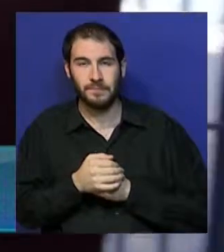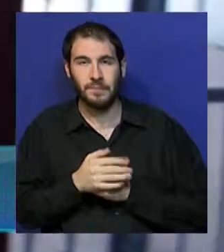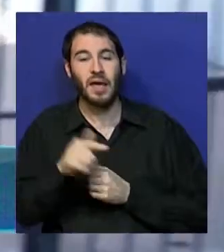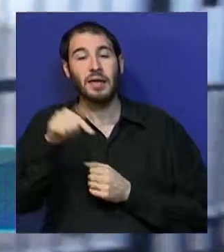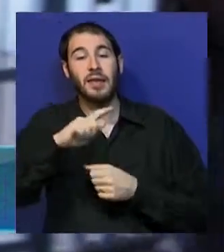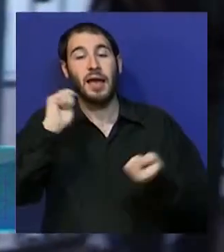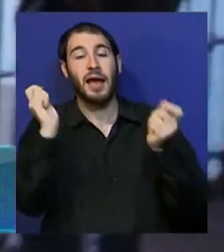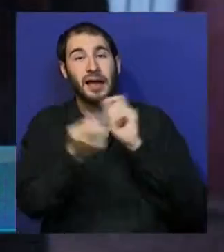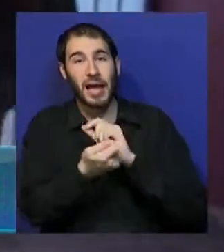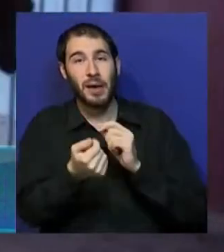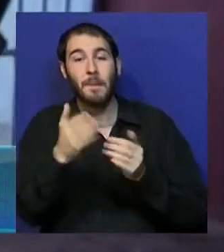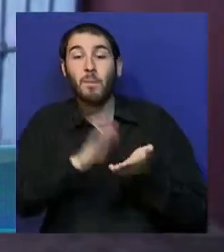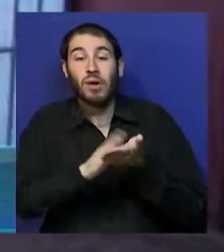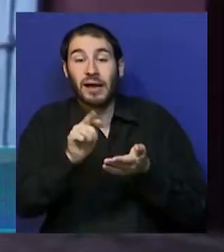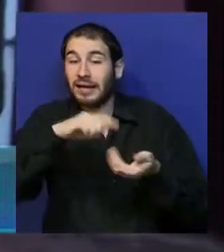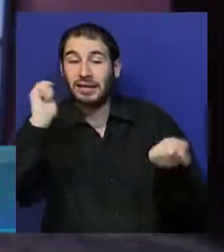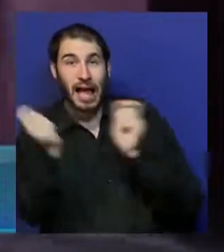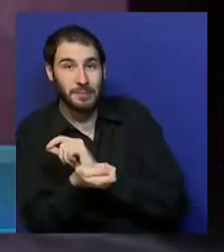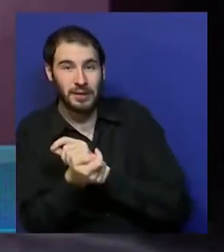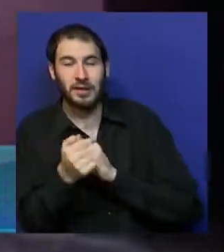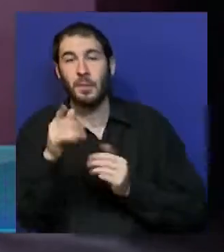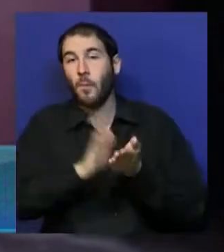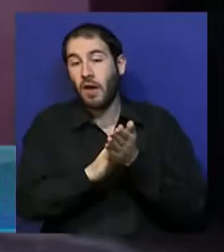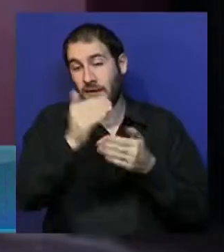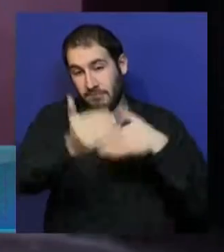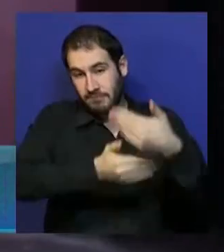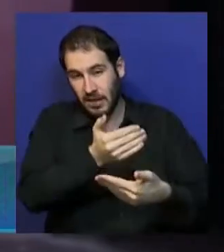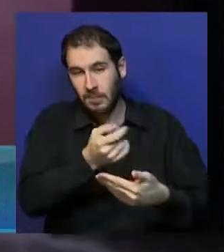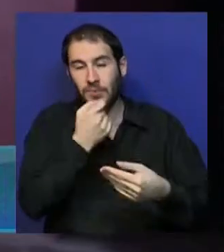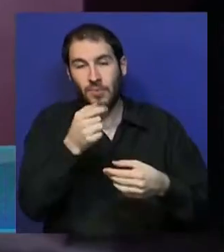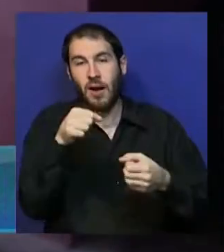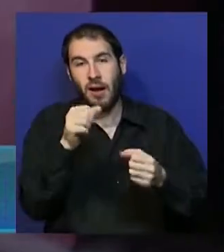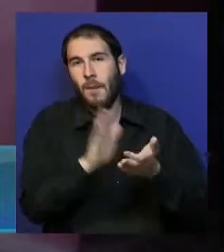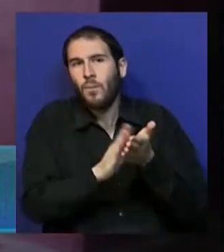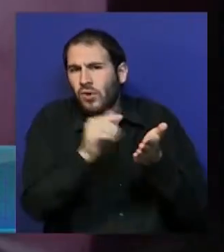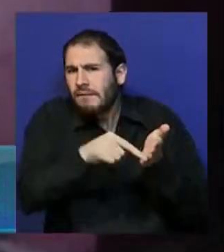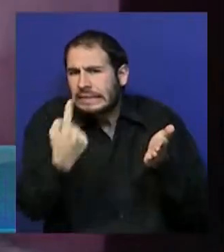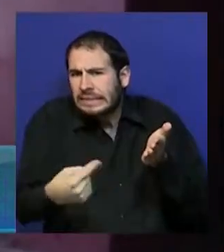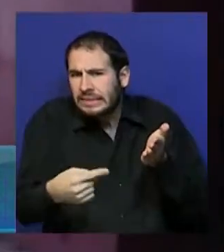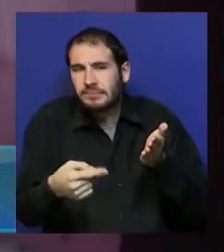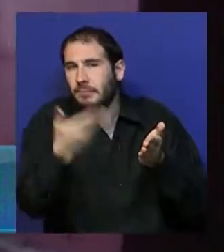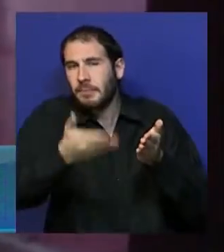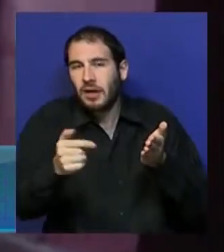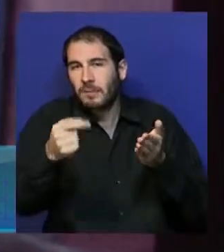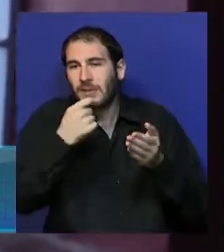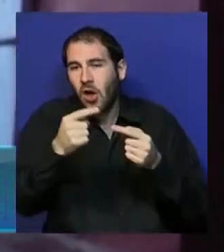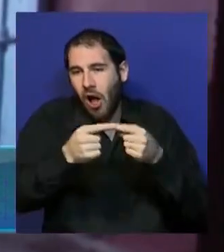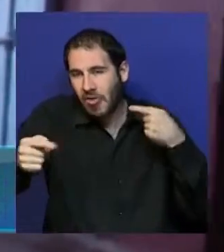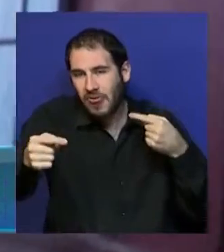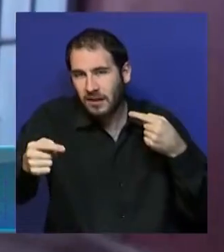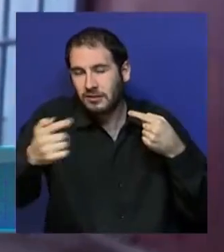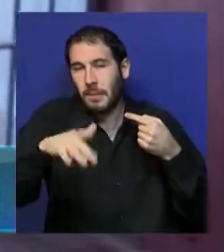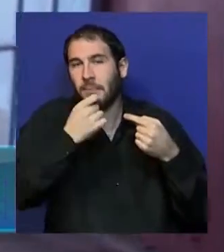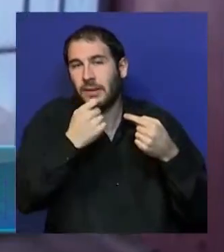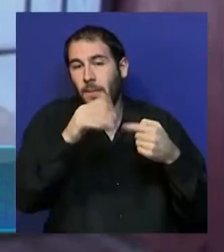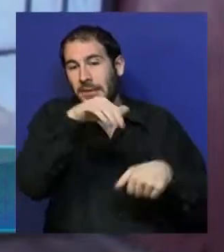cambia la carga de la prueba. Ahora la carga de la prueba en el proceso, para probar que no se dan los extremos para que a vos